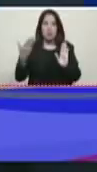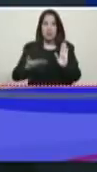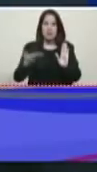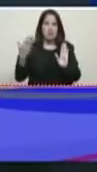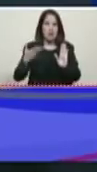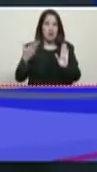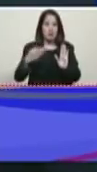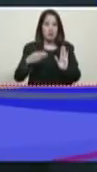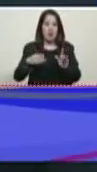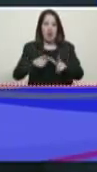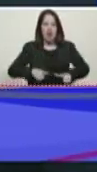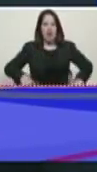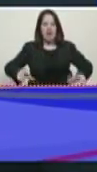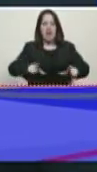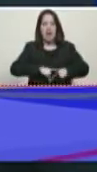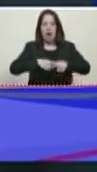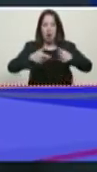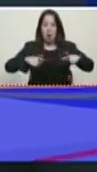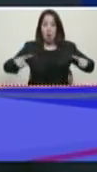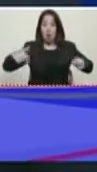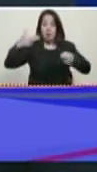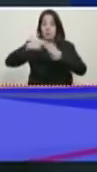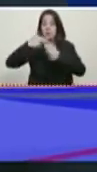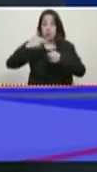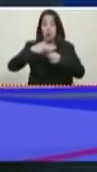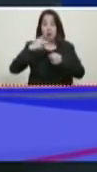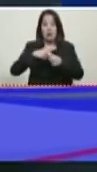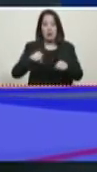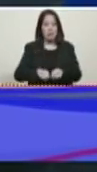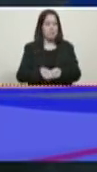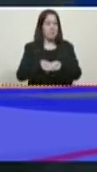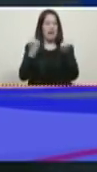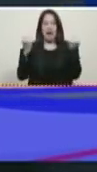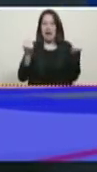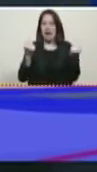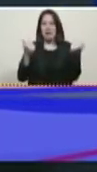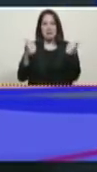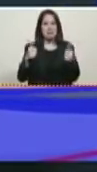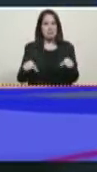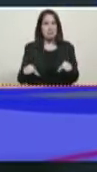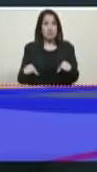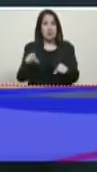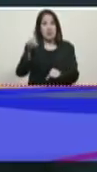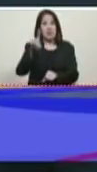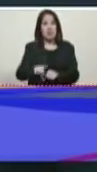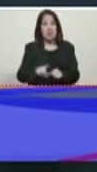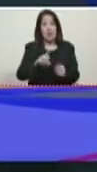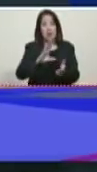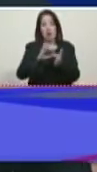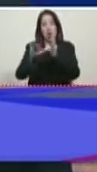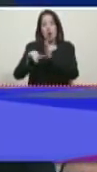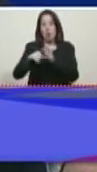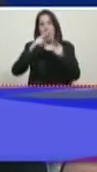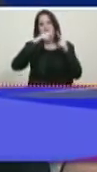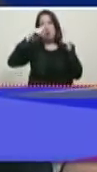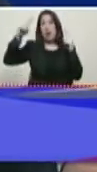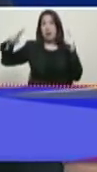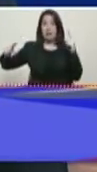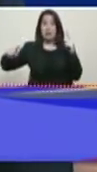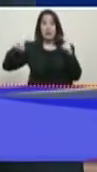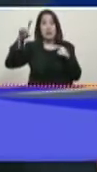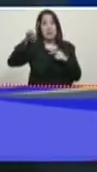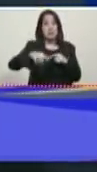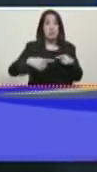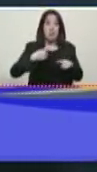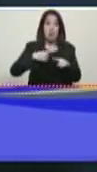costa oriental del lago nuestra zona petrolera ha sido también devastada cámara presidente por el tema del saqueo eléctrico y por supuesto san francisco que hemos